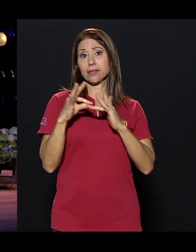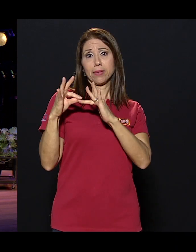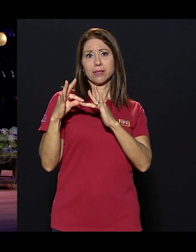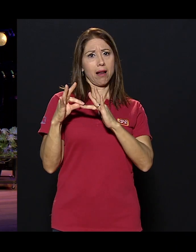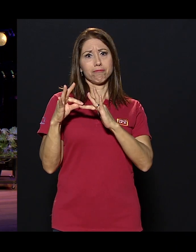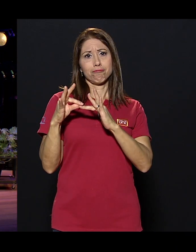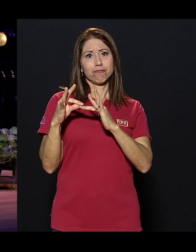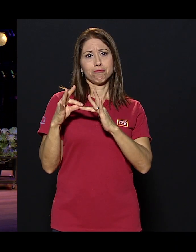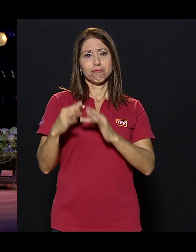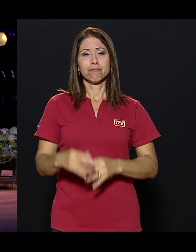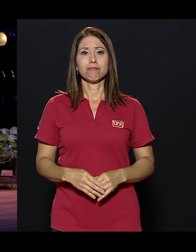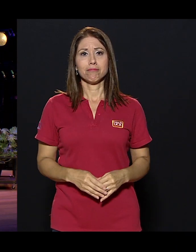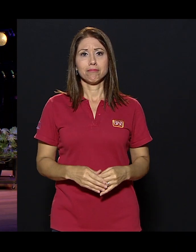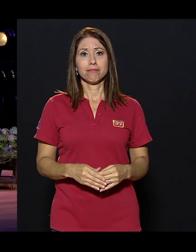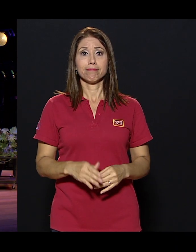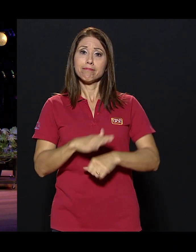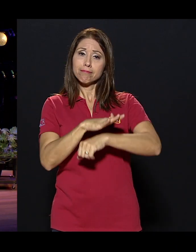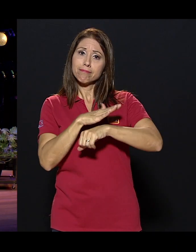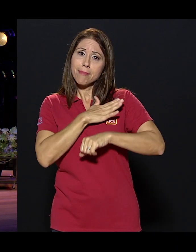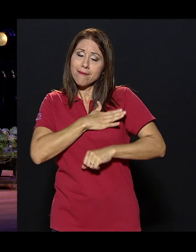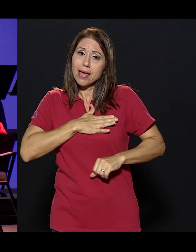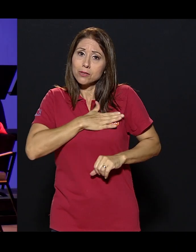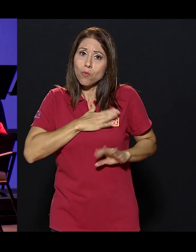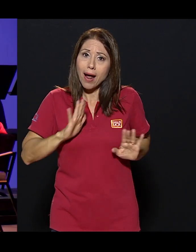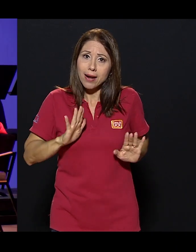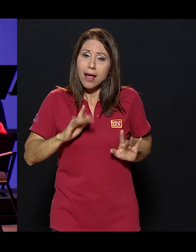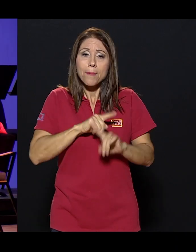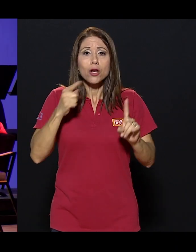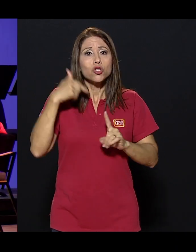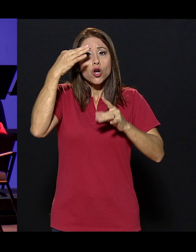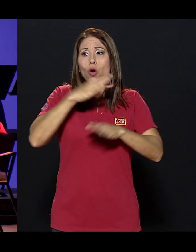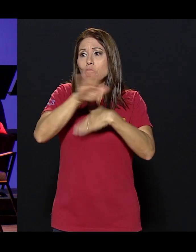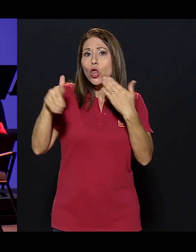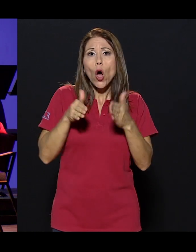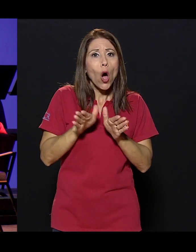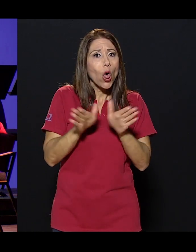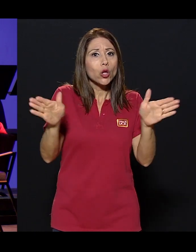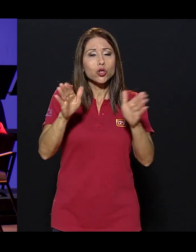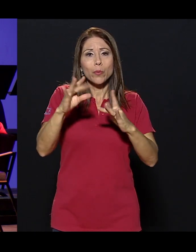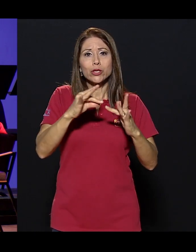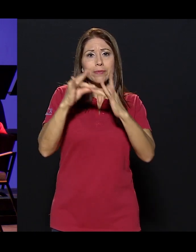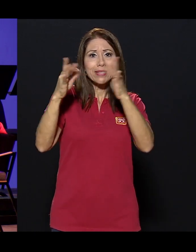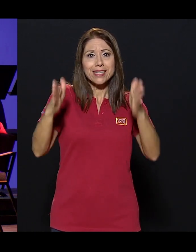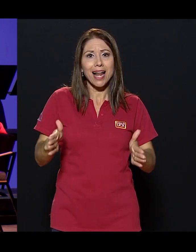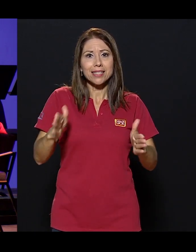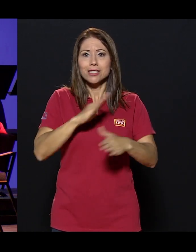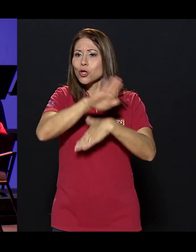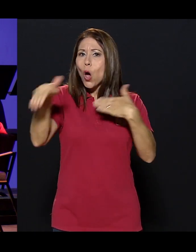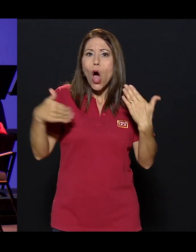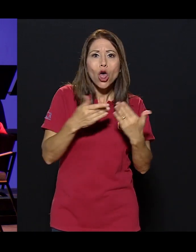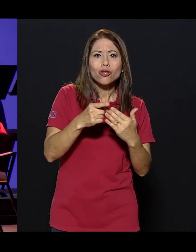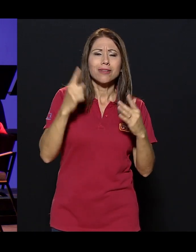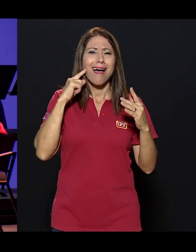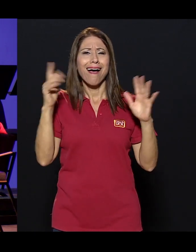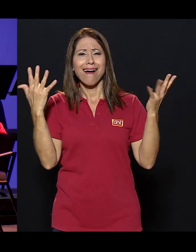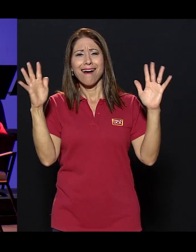especial. Me van a disculpar, pero yo creo que todos somos especiales. Todos somos